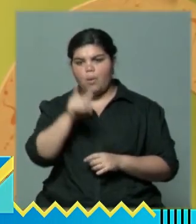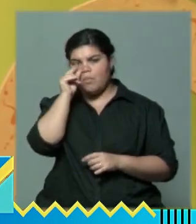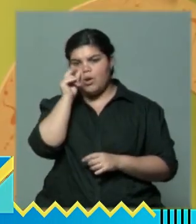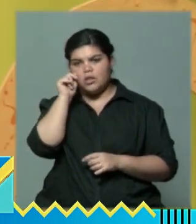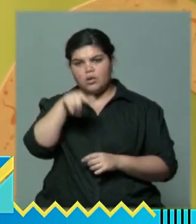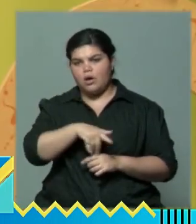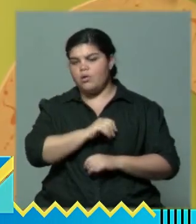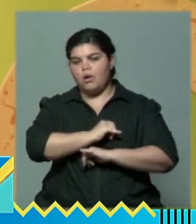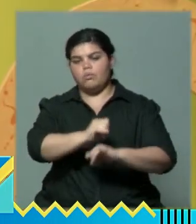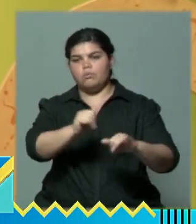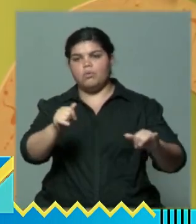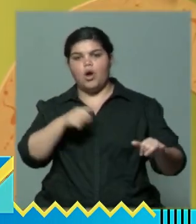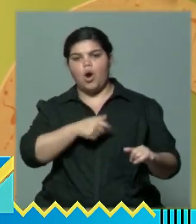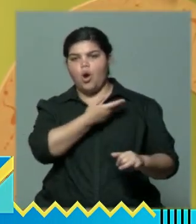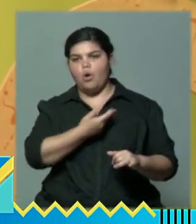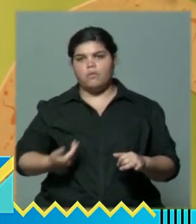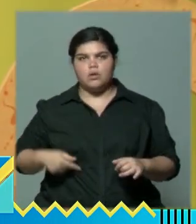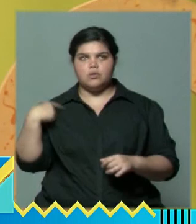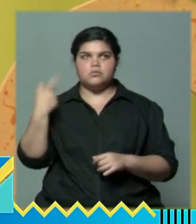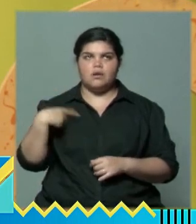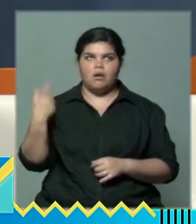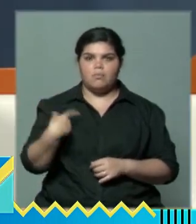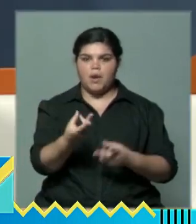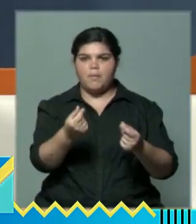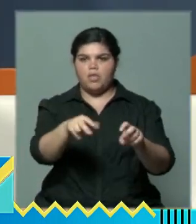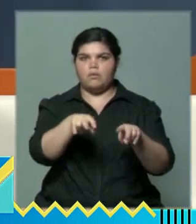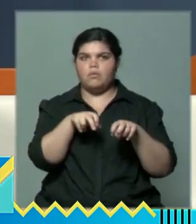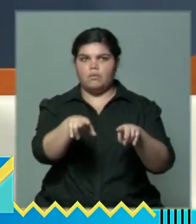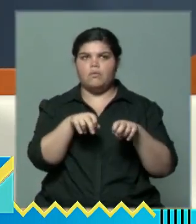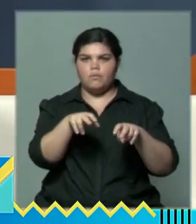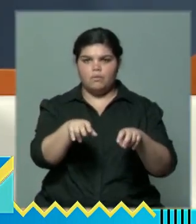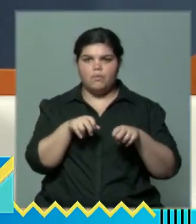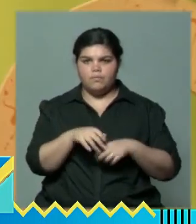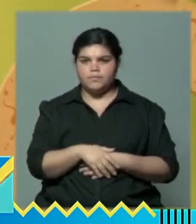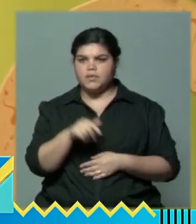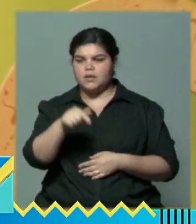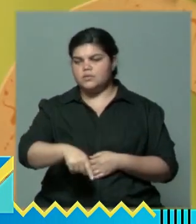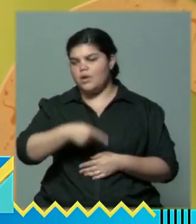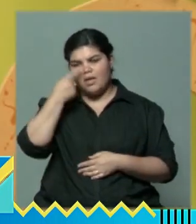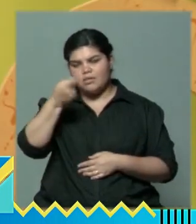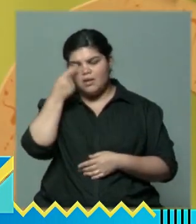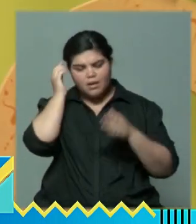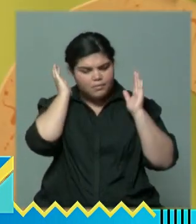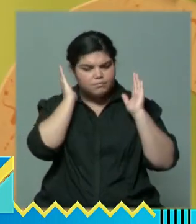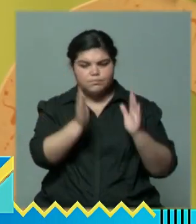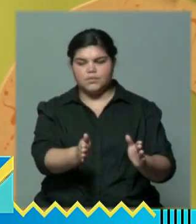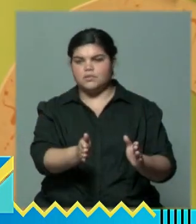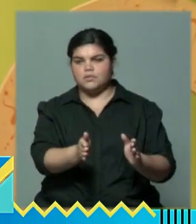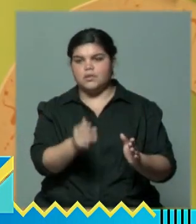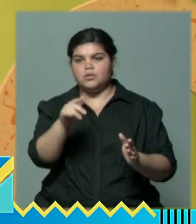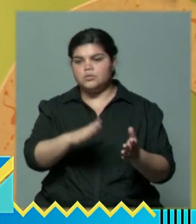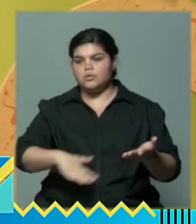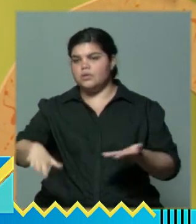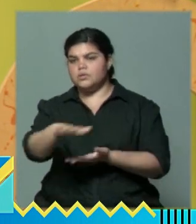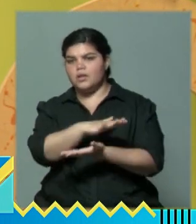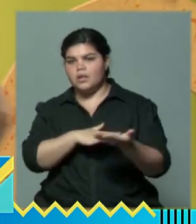Y son los que gobierno tras gobierno siguen llevándose esa plata. Entonces son intereses opuestos. Y la sociedad se organiza en